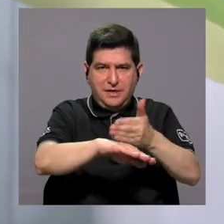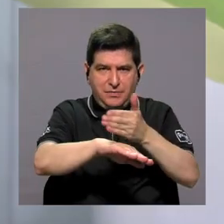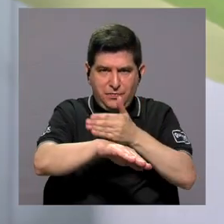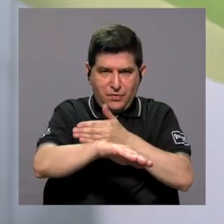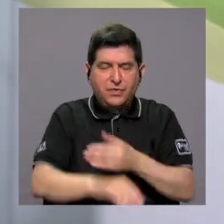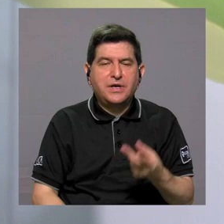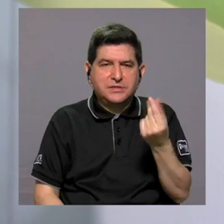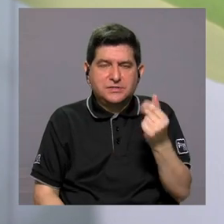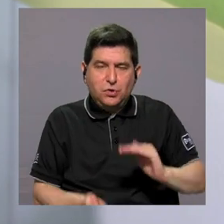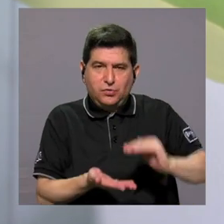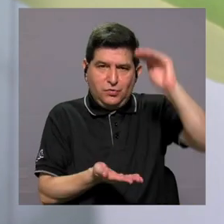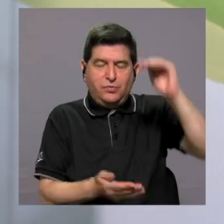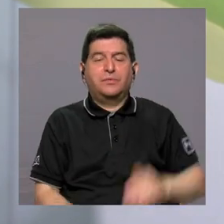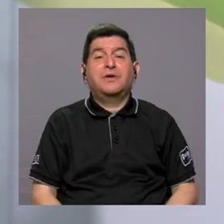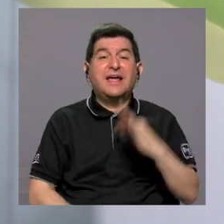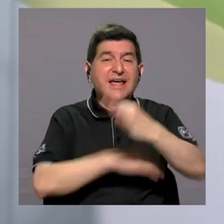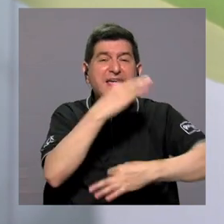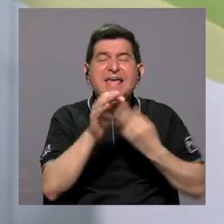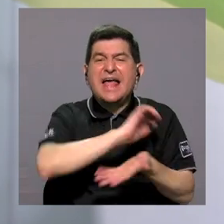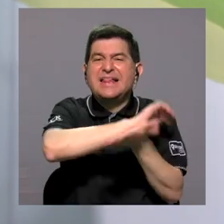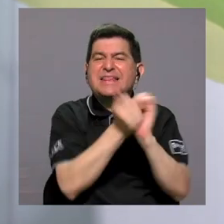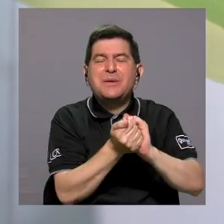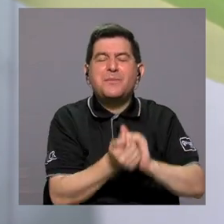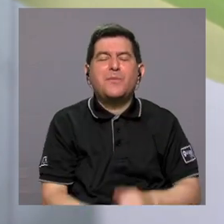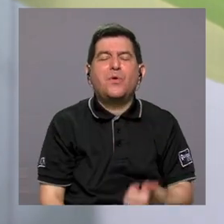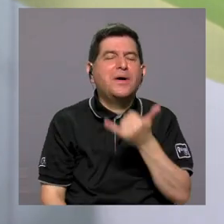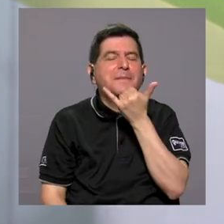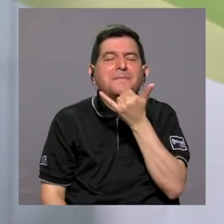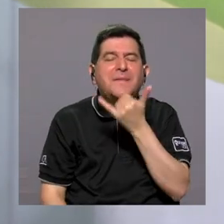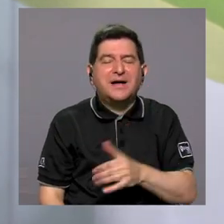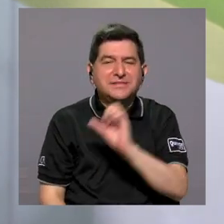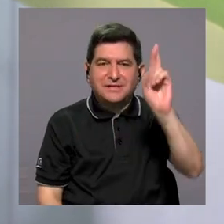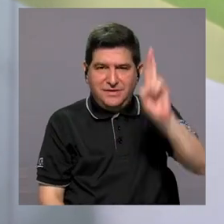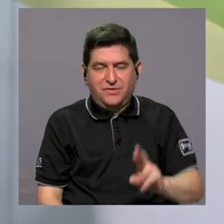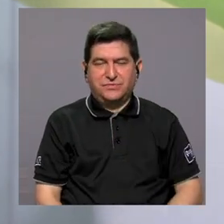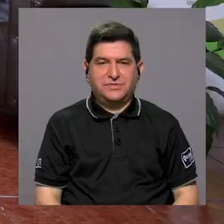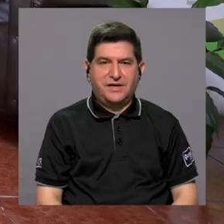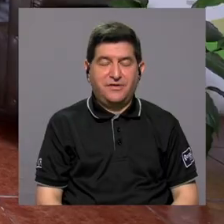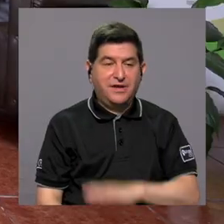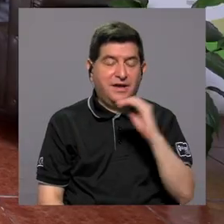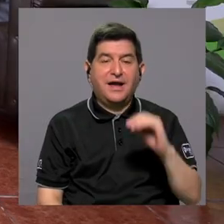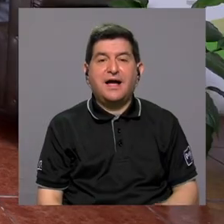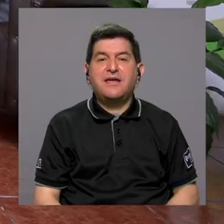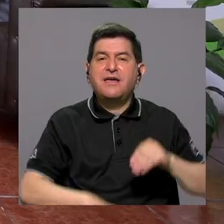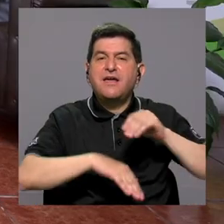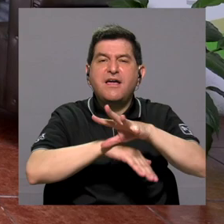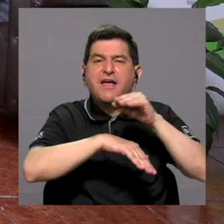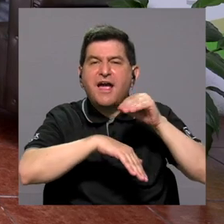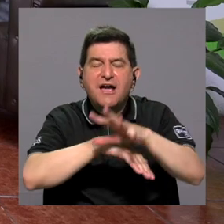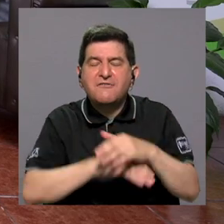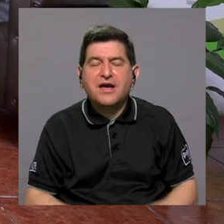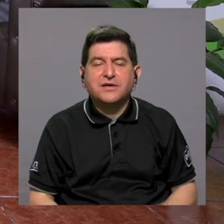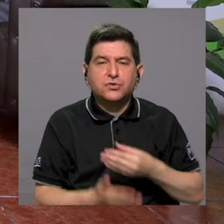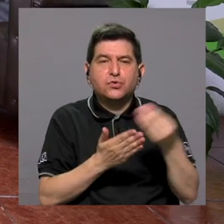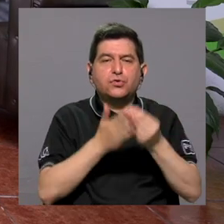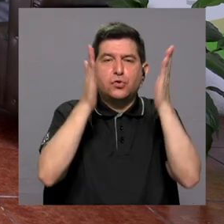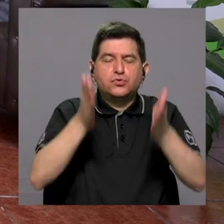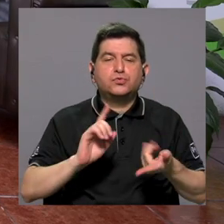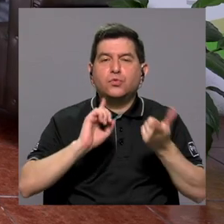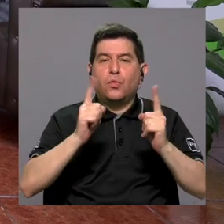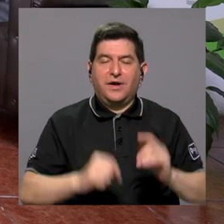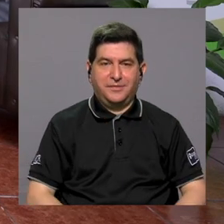ahora hablemos de tipo de cambio que está pasando con el tipo de cambio en costa rica y cuáles son las consecuencias para los consumidores